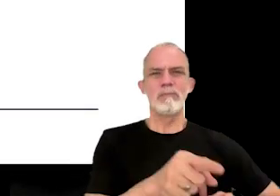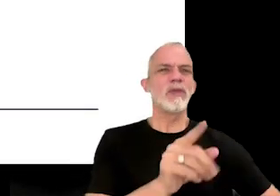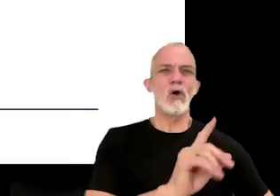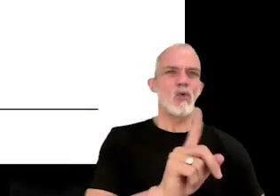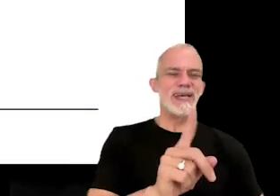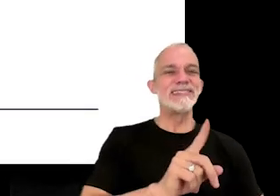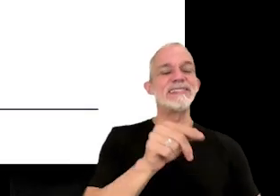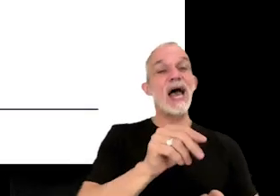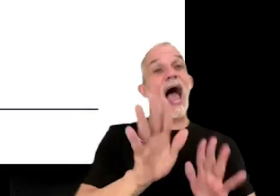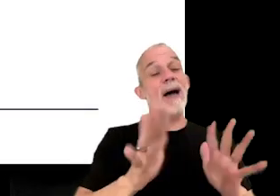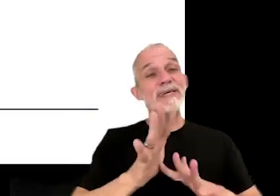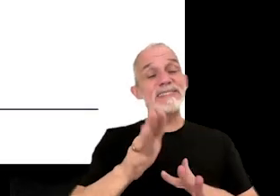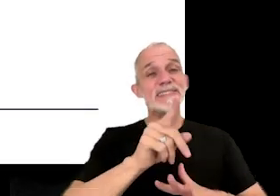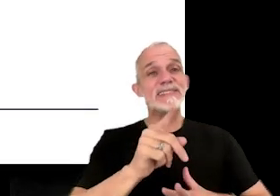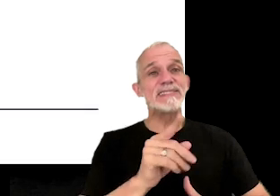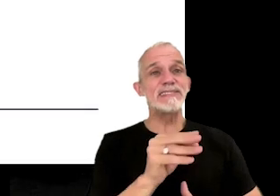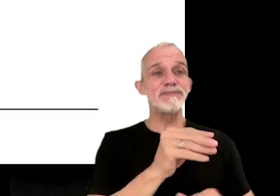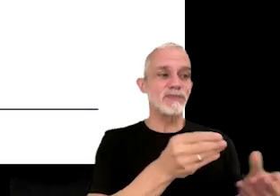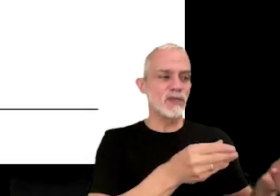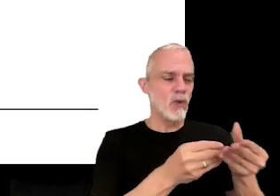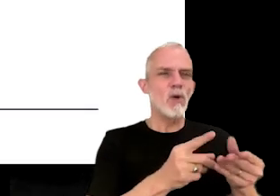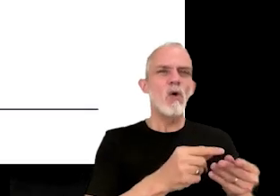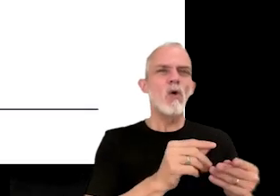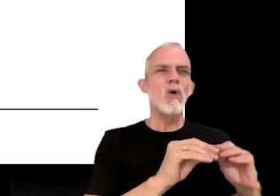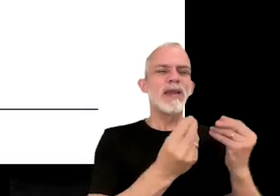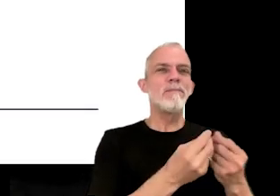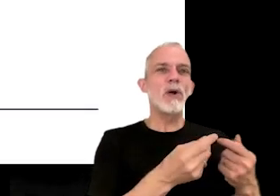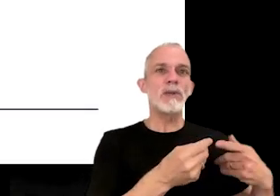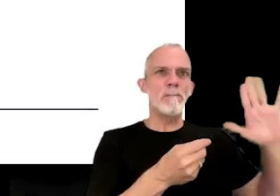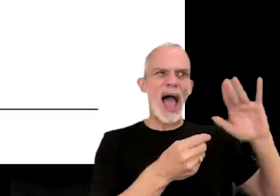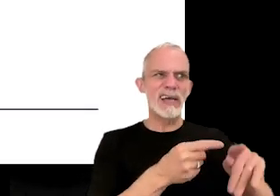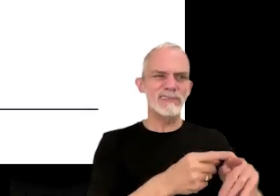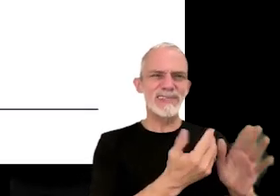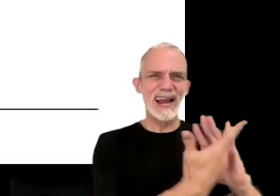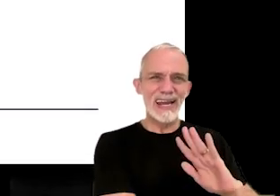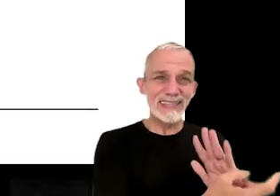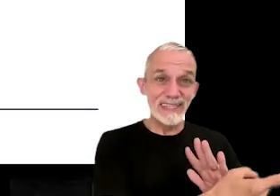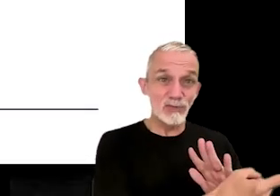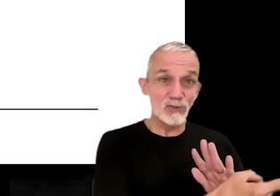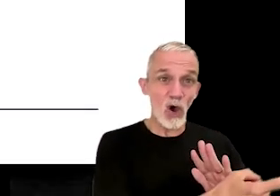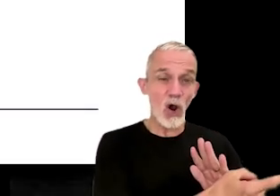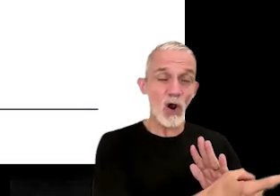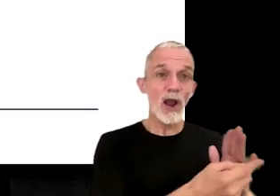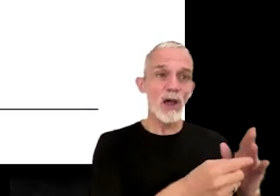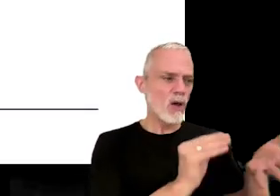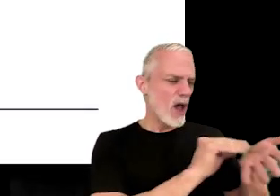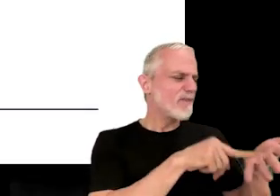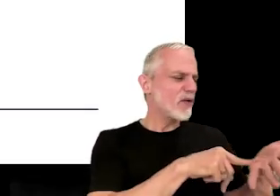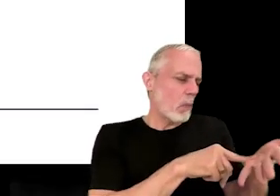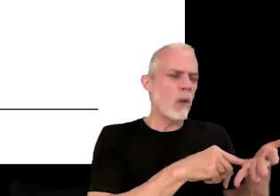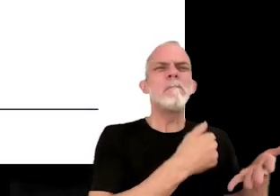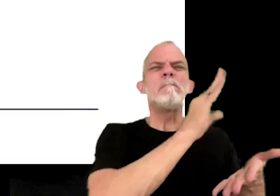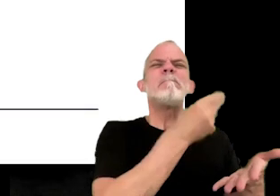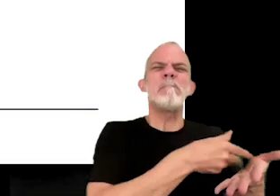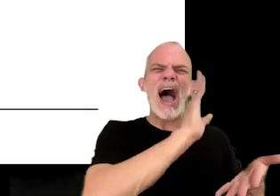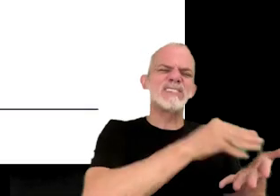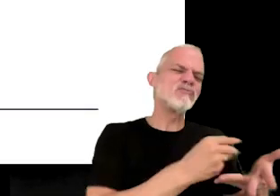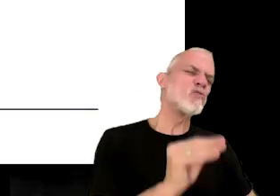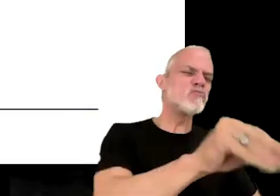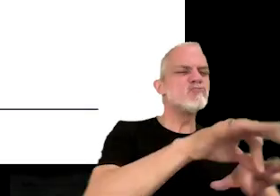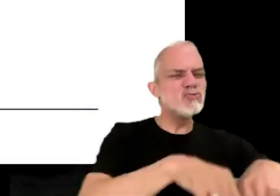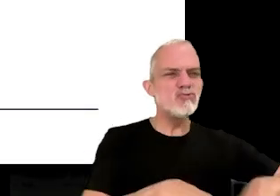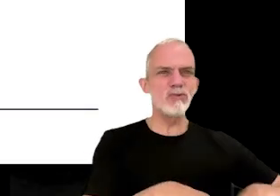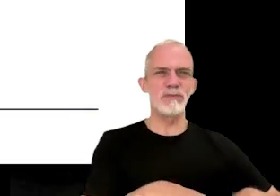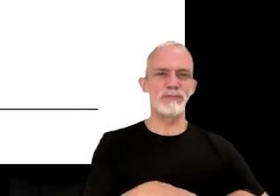que sucede es que se toma un importe mayor al débito y crédito que figura en el resumen, u otras veces es que